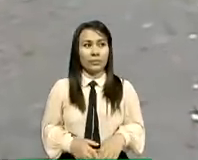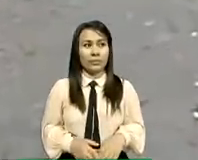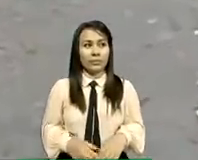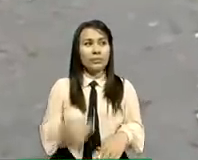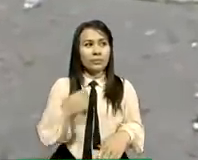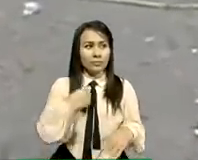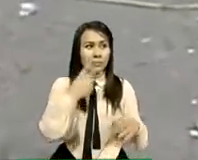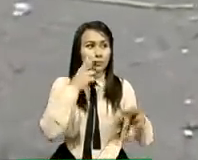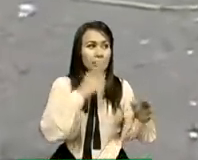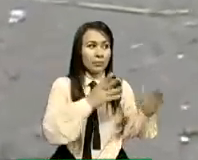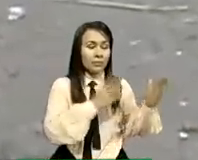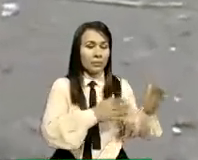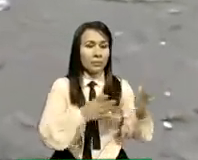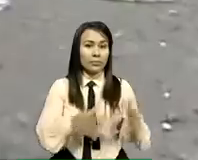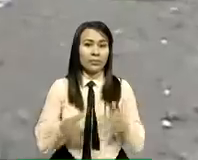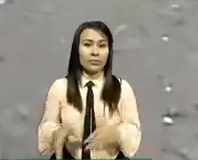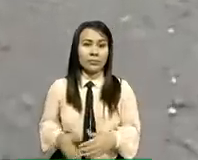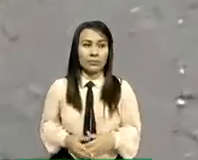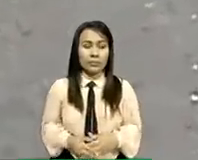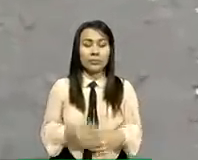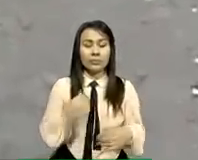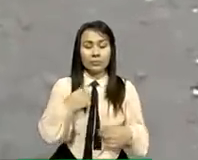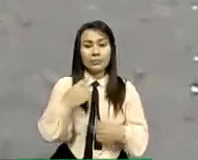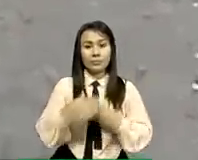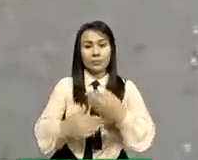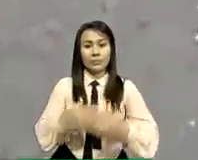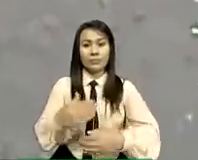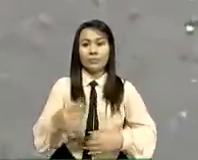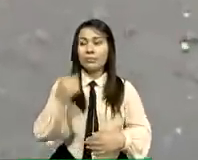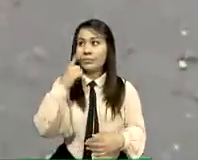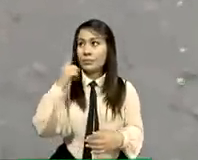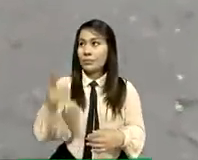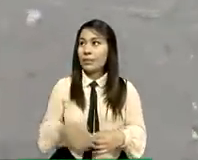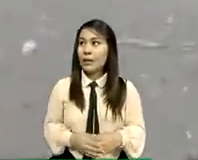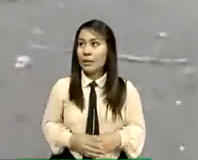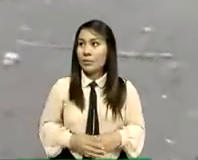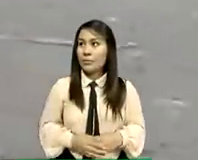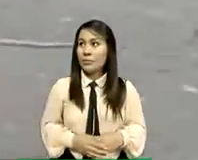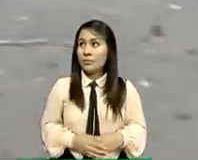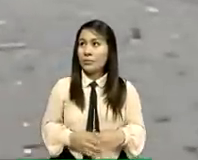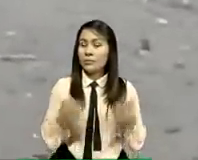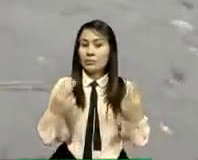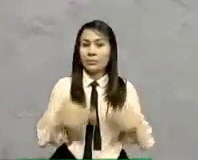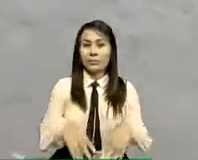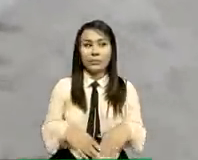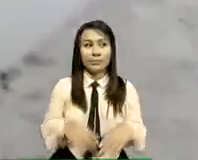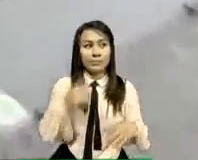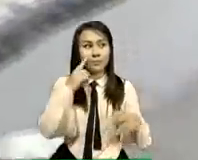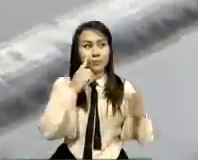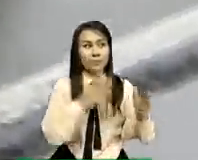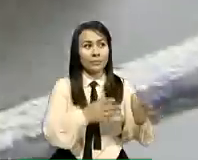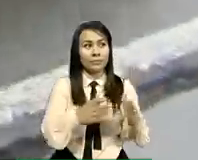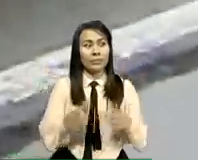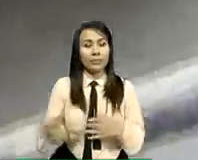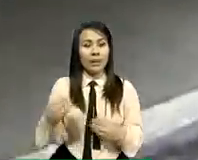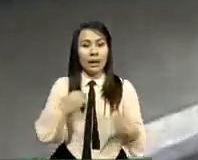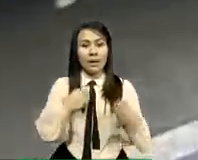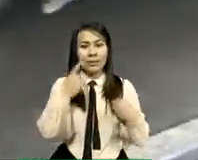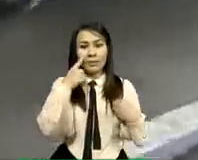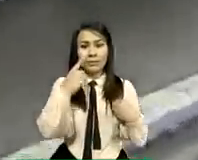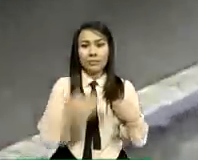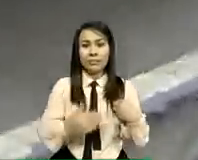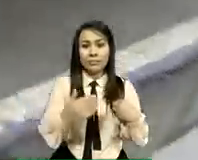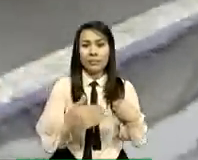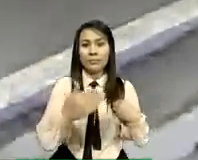cambio, cómo está la basura, mira. Por los millonarios que votan, mire. Bueno, por acá el caballero, dando su opinión. En todo